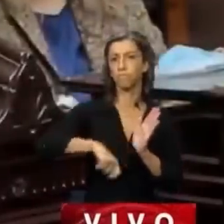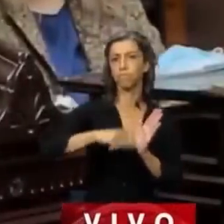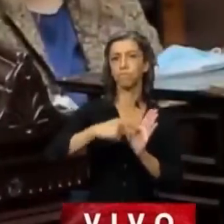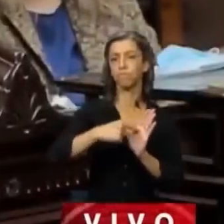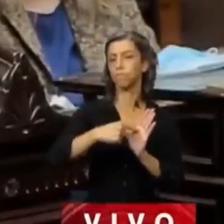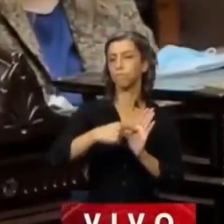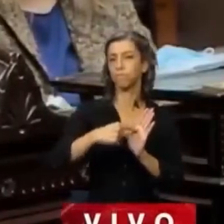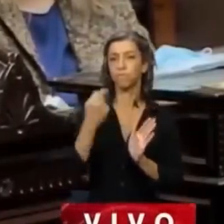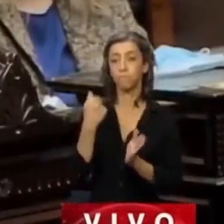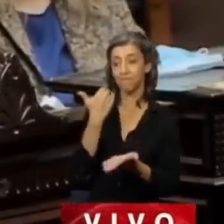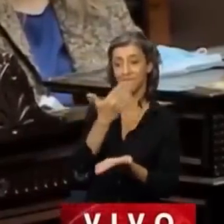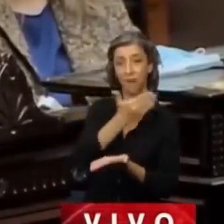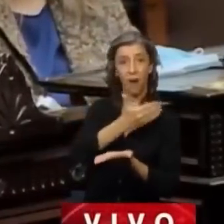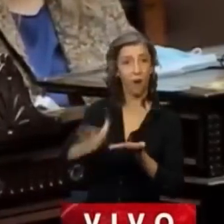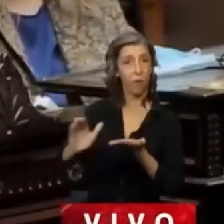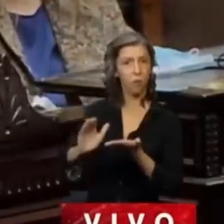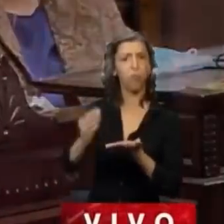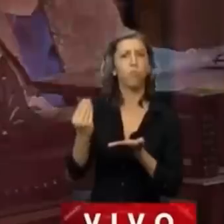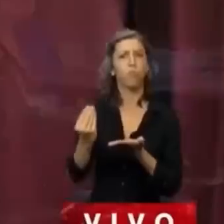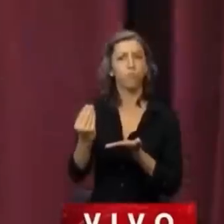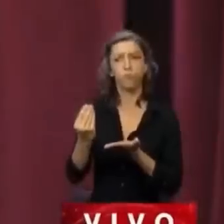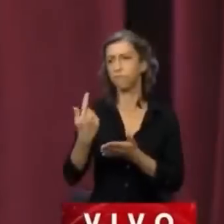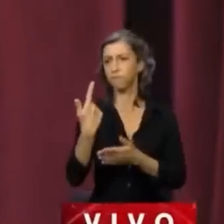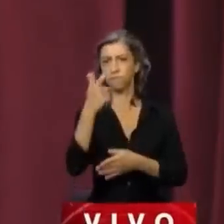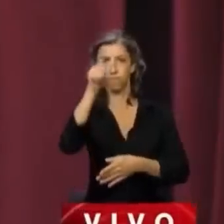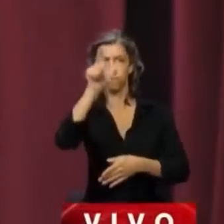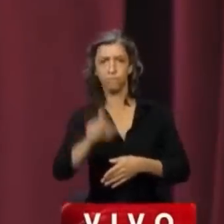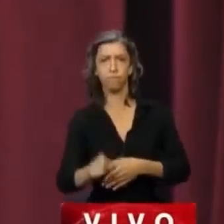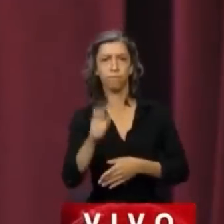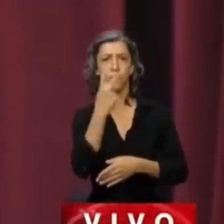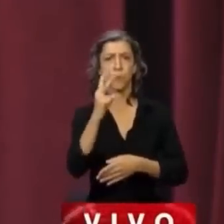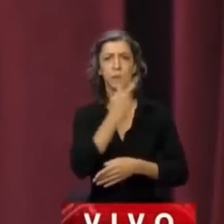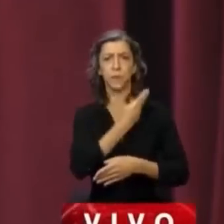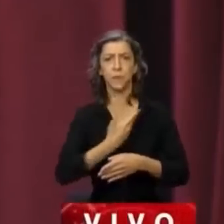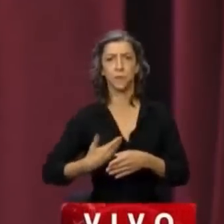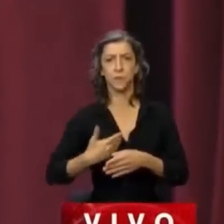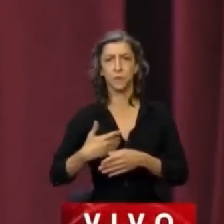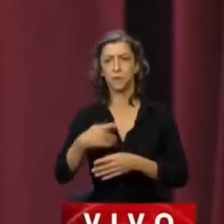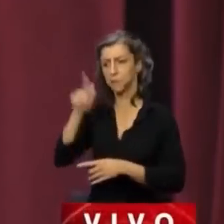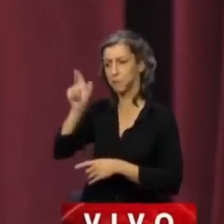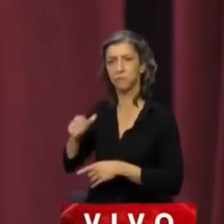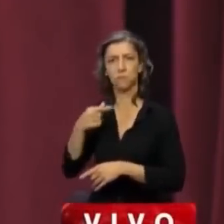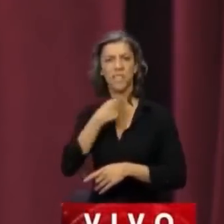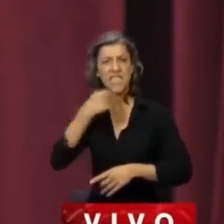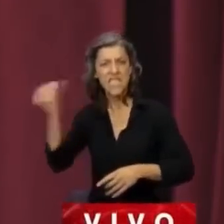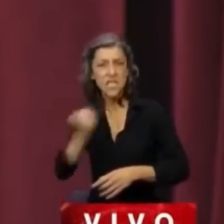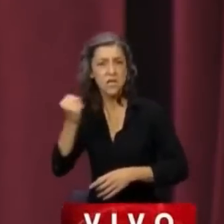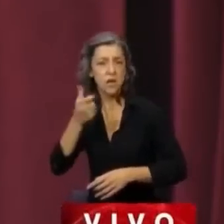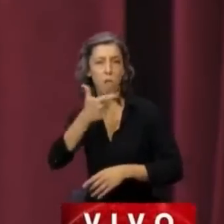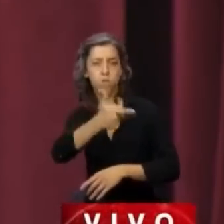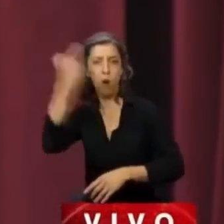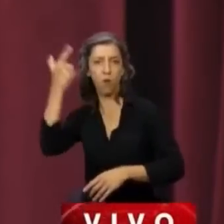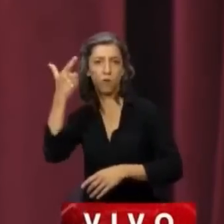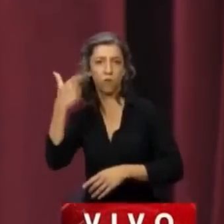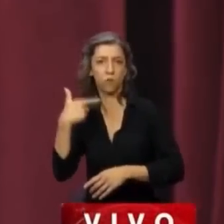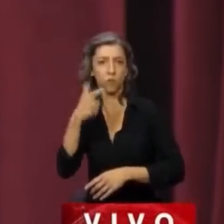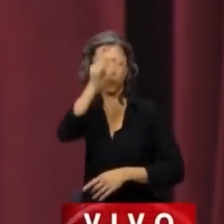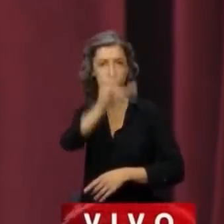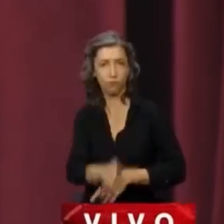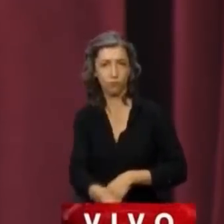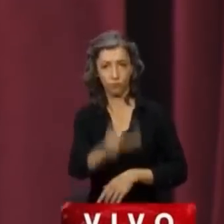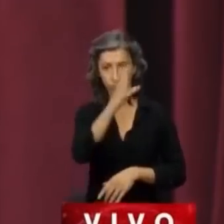de magnicidio contra la vicepresidenta y 2 veces presidenta de la Nación, doctora Cristina Fernández de